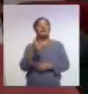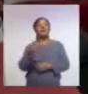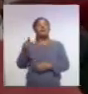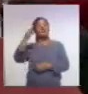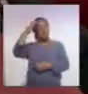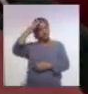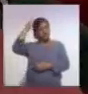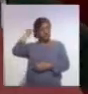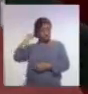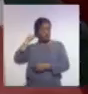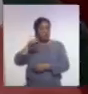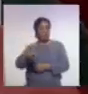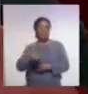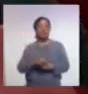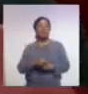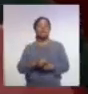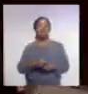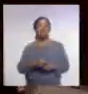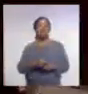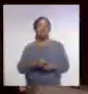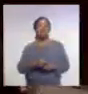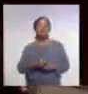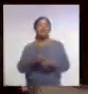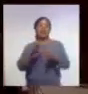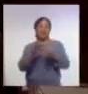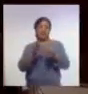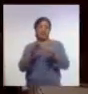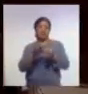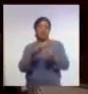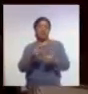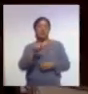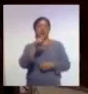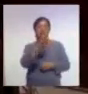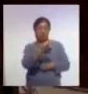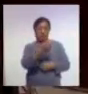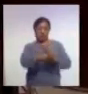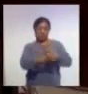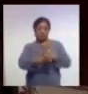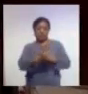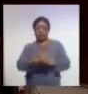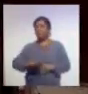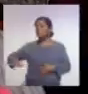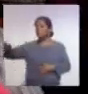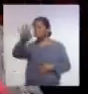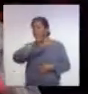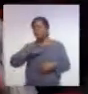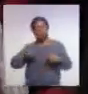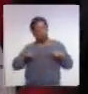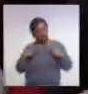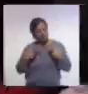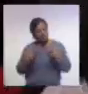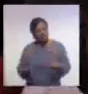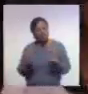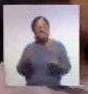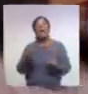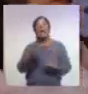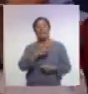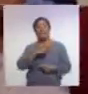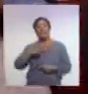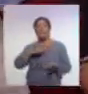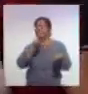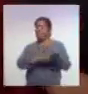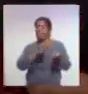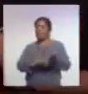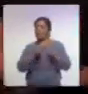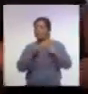general del Sistema Estatal DIF, explicó que el certamen permitió sensibilizar a la población sobre la importancia de fortalecer valores universales